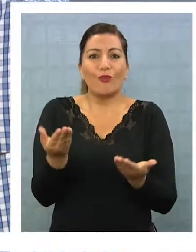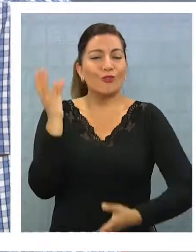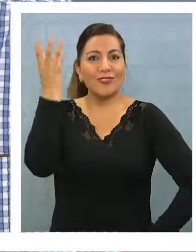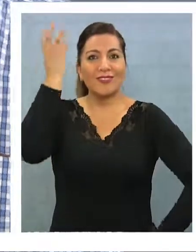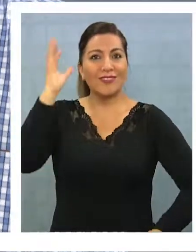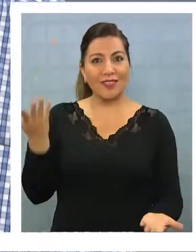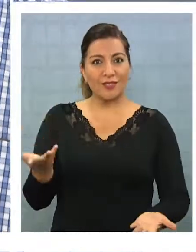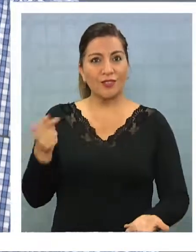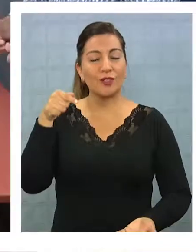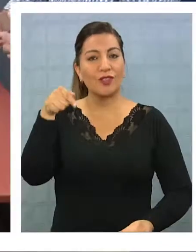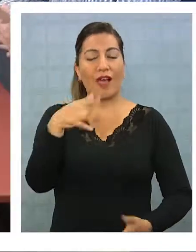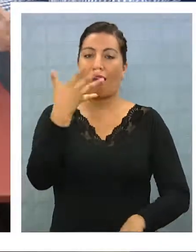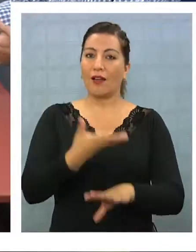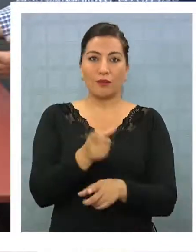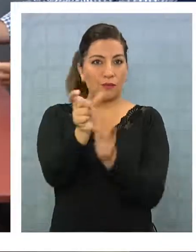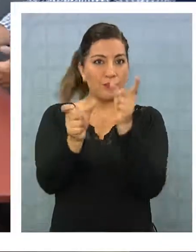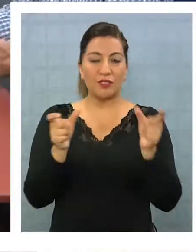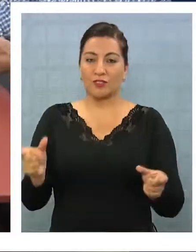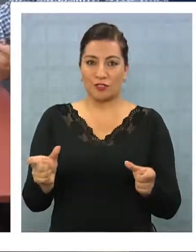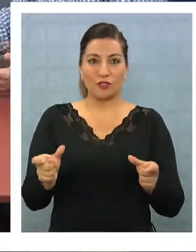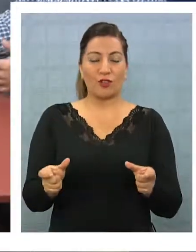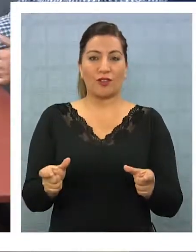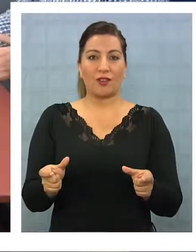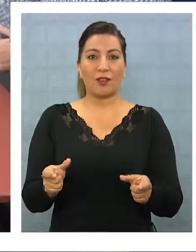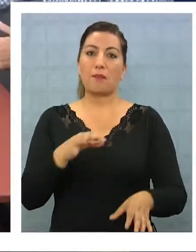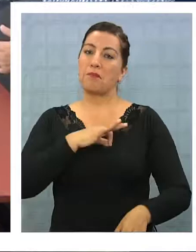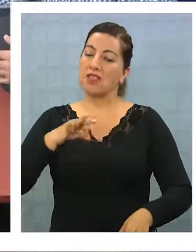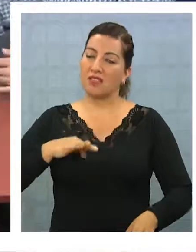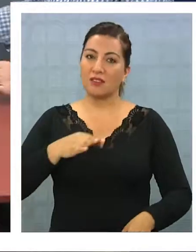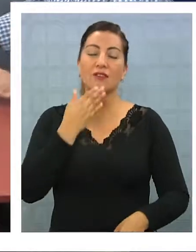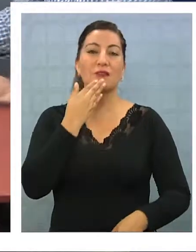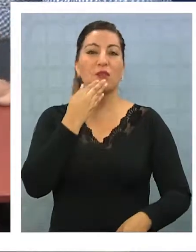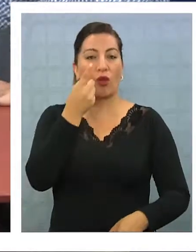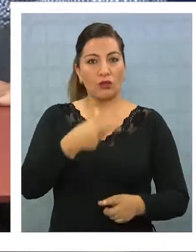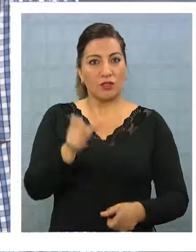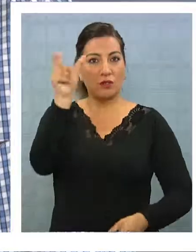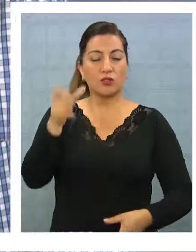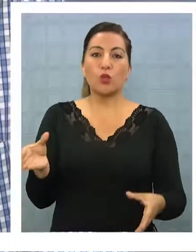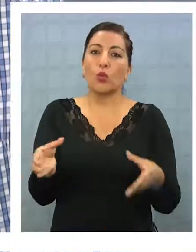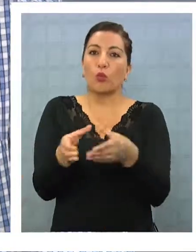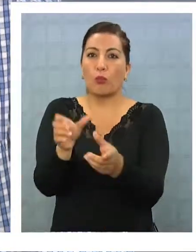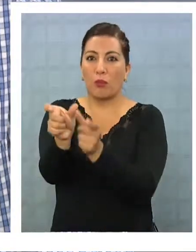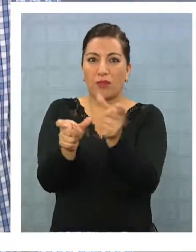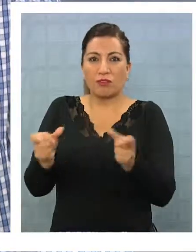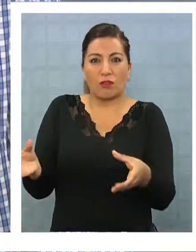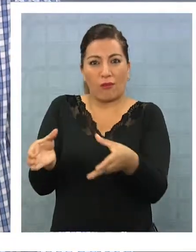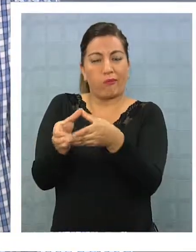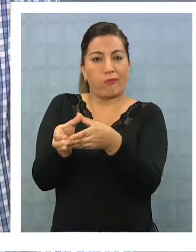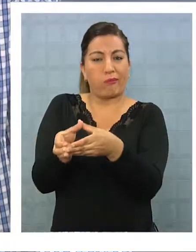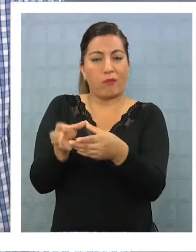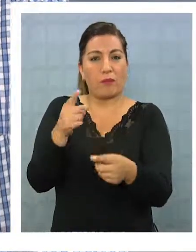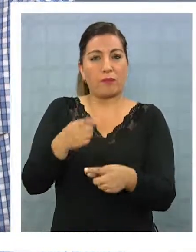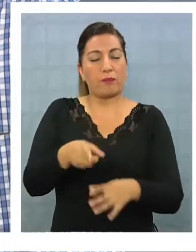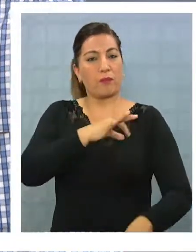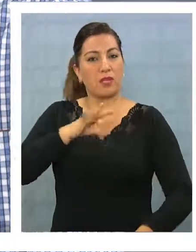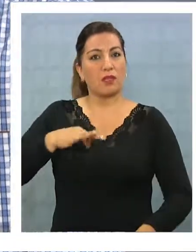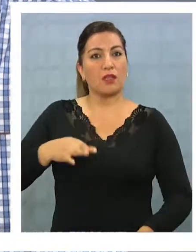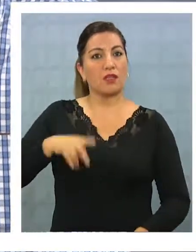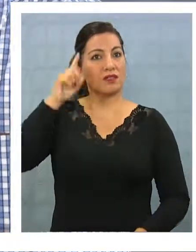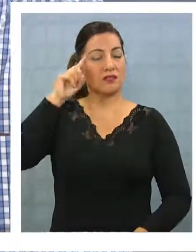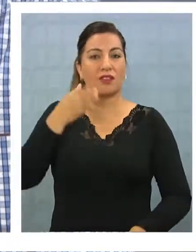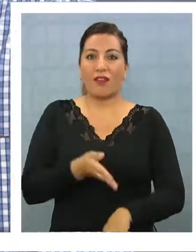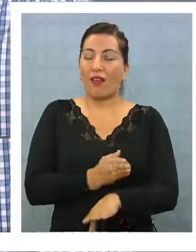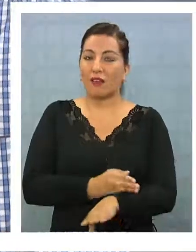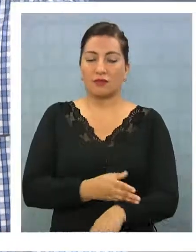eso, digamos, cierto?, cuando hay personas, no solo el ministro, obviamente, ¿cierto?, sino un grupo grande ahí de personas en el ministerio que debieran